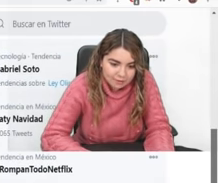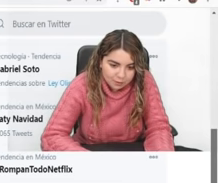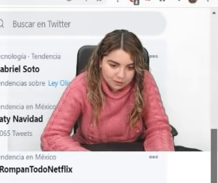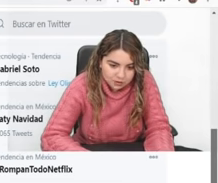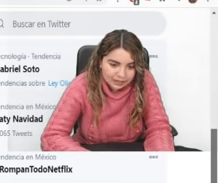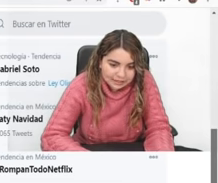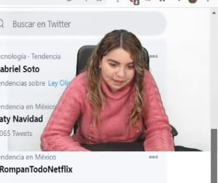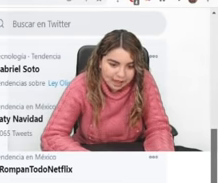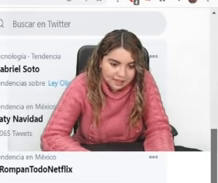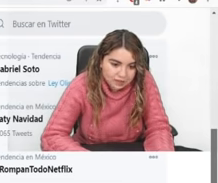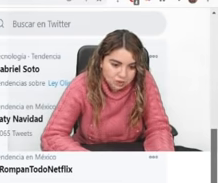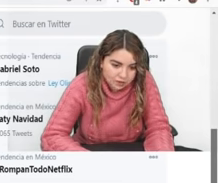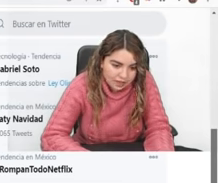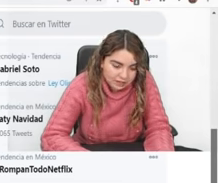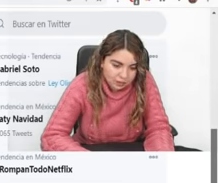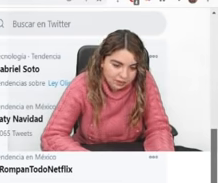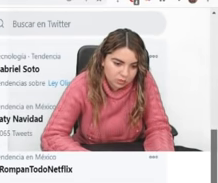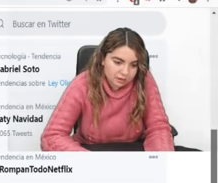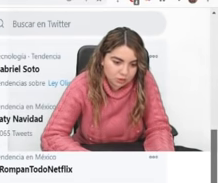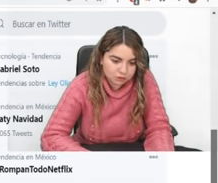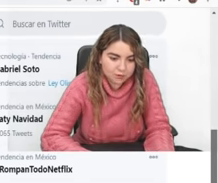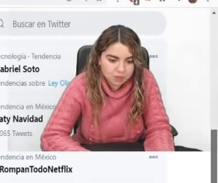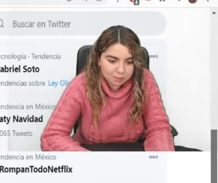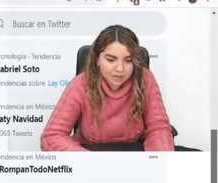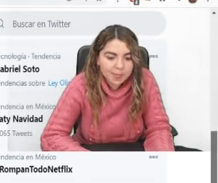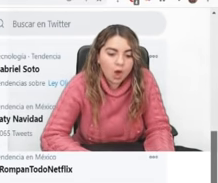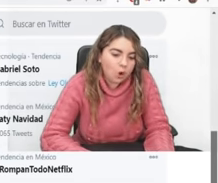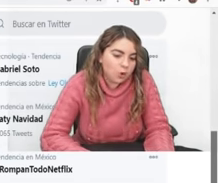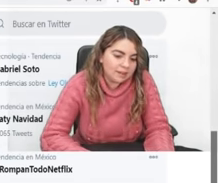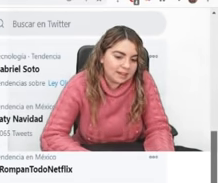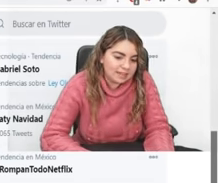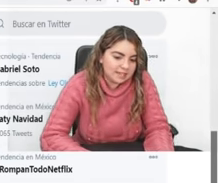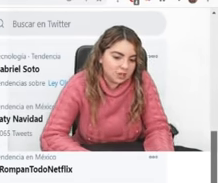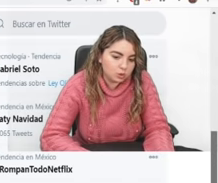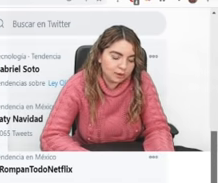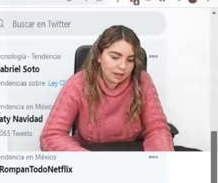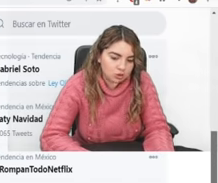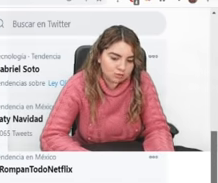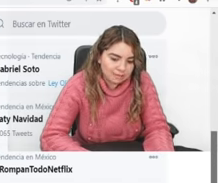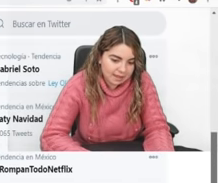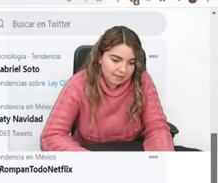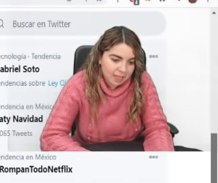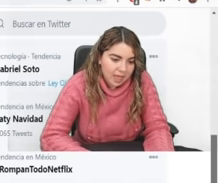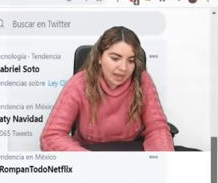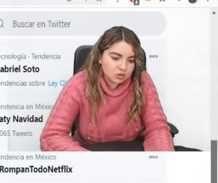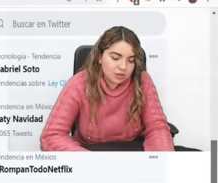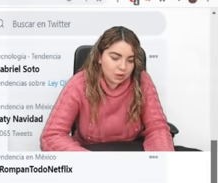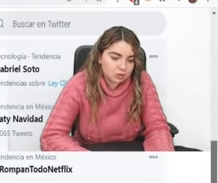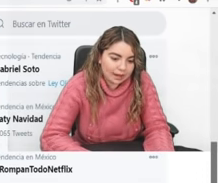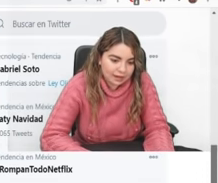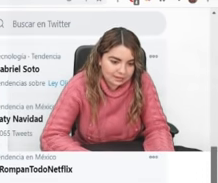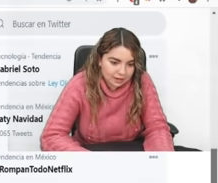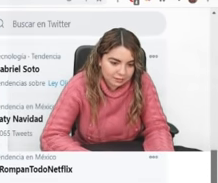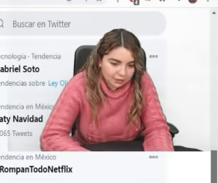referencia a la información relativa a la detención del ciudadano Salvador Cienfuegos Cepeda, ocurrida el 15 de octubre del 2020 en la ciudad de